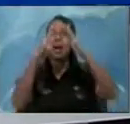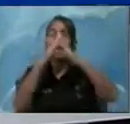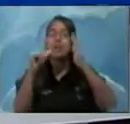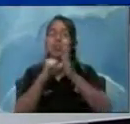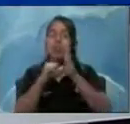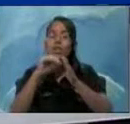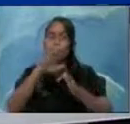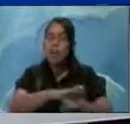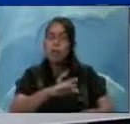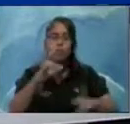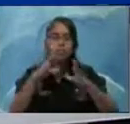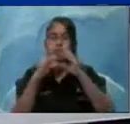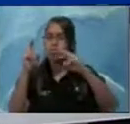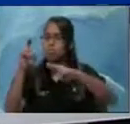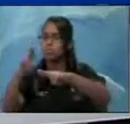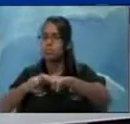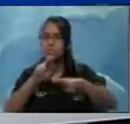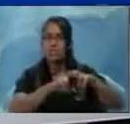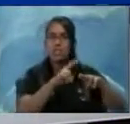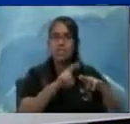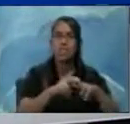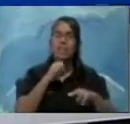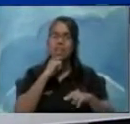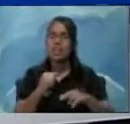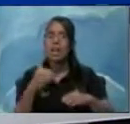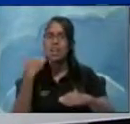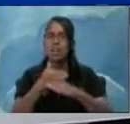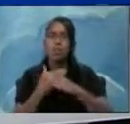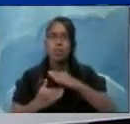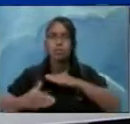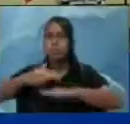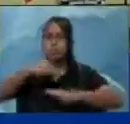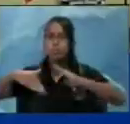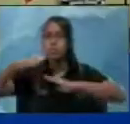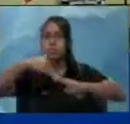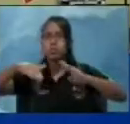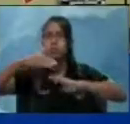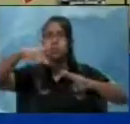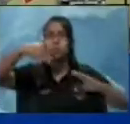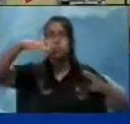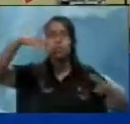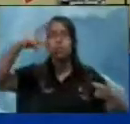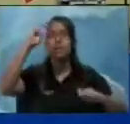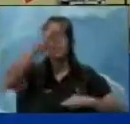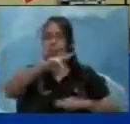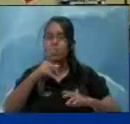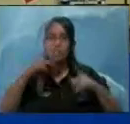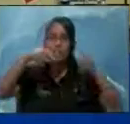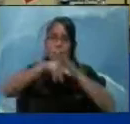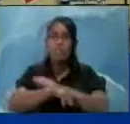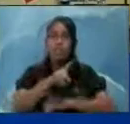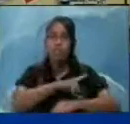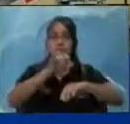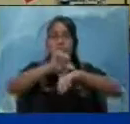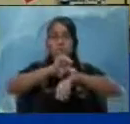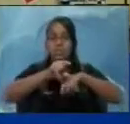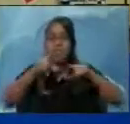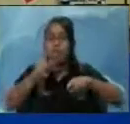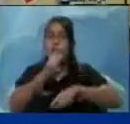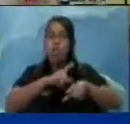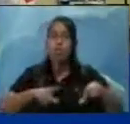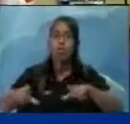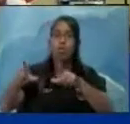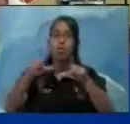sentados era como un remolino que estaba dando vuelta dentro del aposento alto y ellos